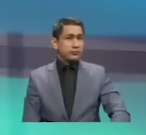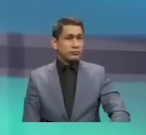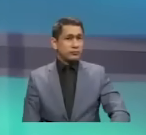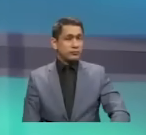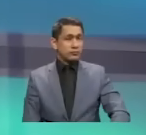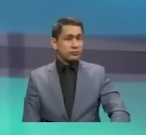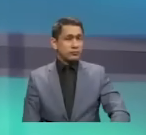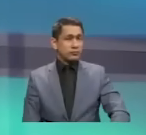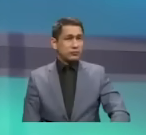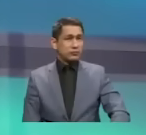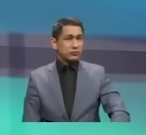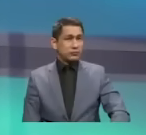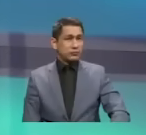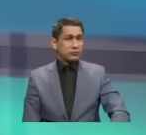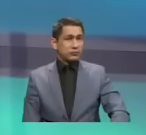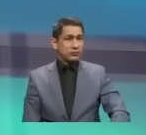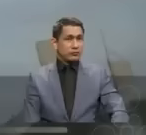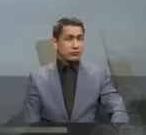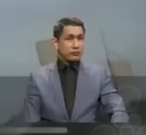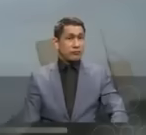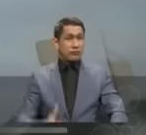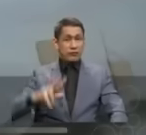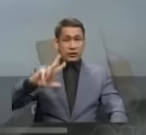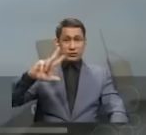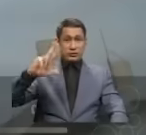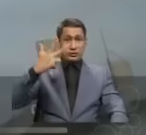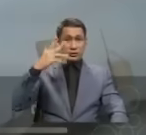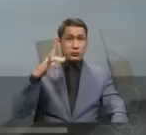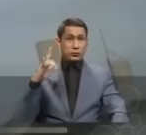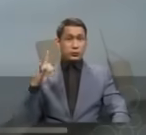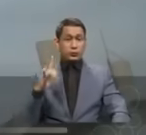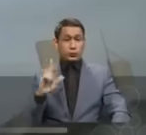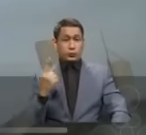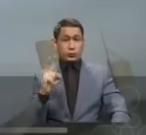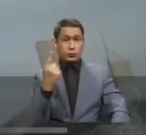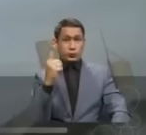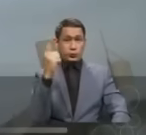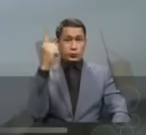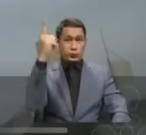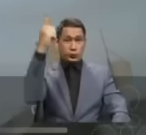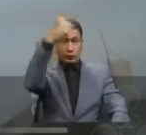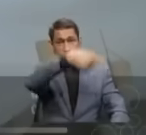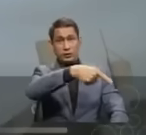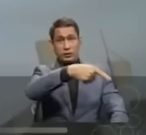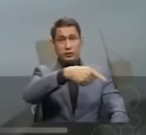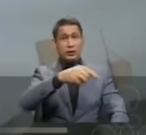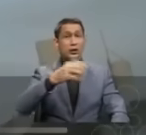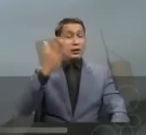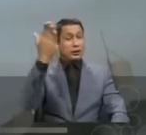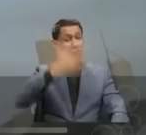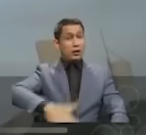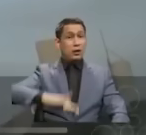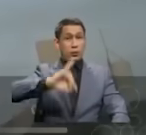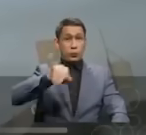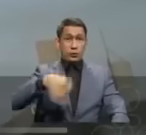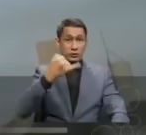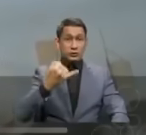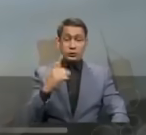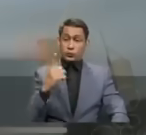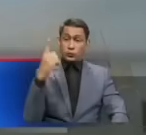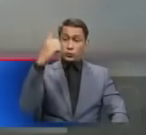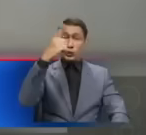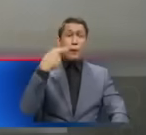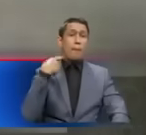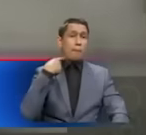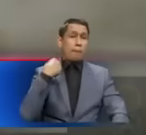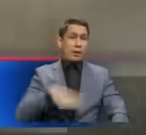También les contamos que el tercer vuelo de prueba del gigantesco cohete Starship de SpaceX terminó este jueves con la nave perdida